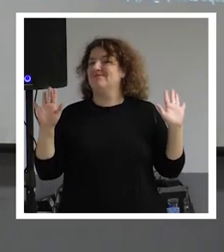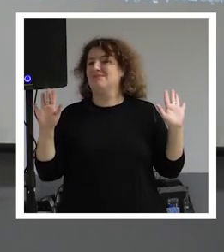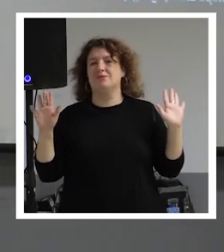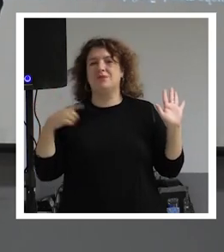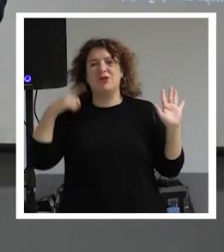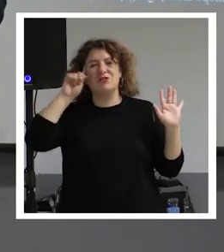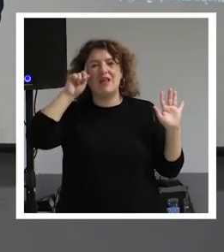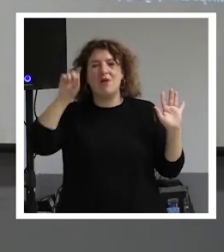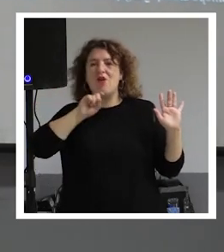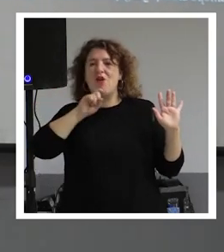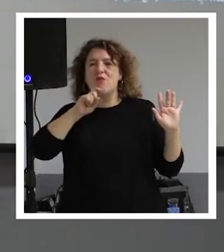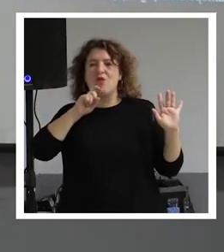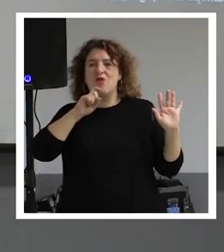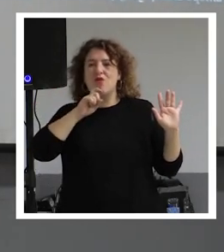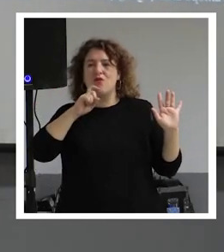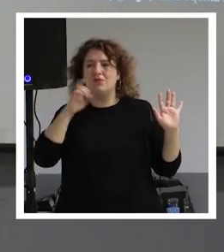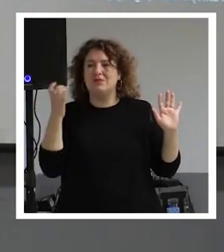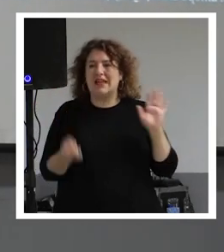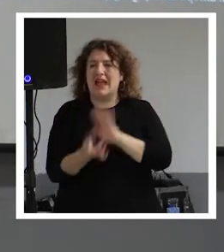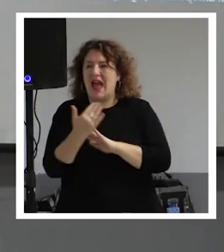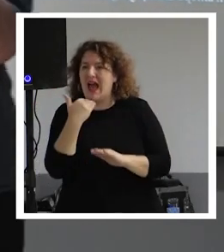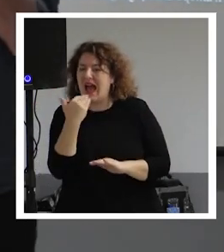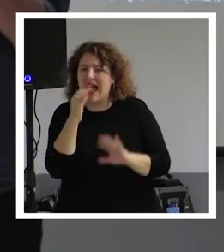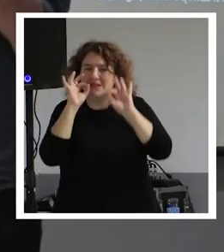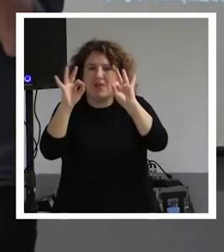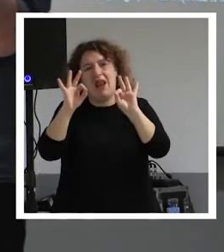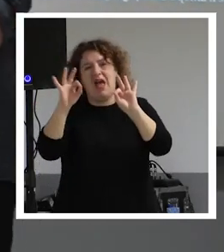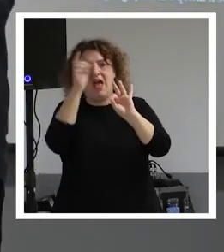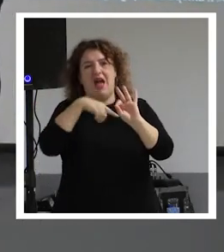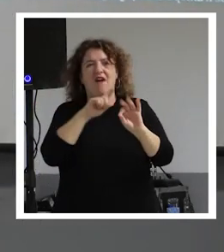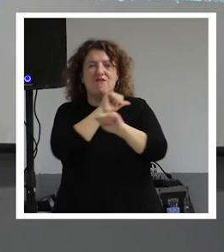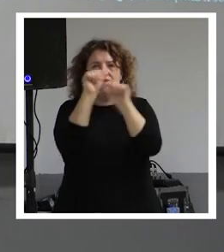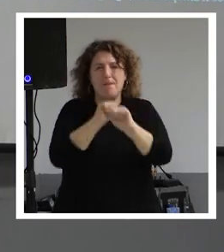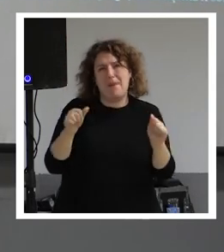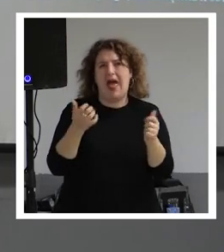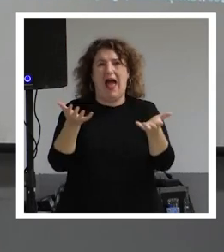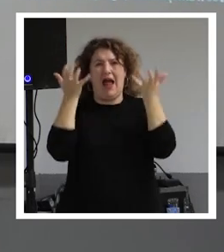un pueblo consciente e indignado puede destruir una ciudad si quiere